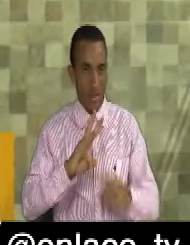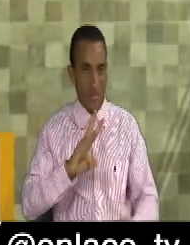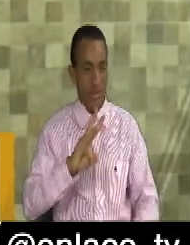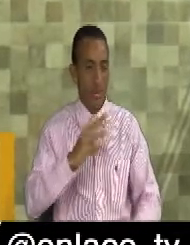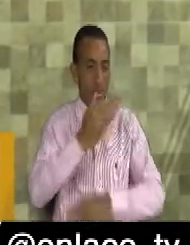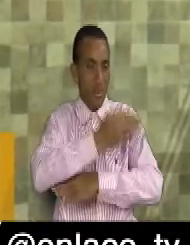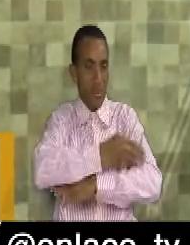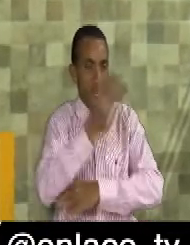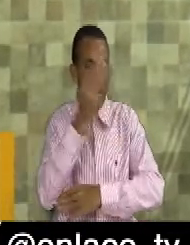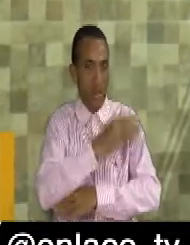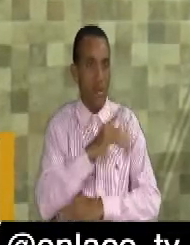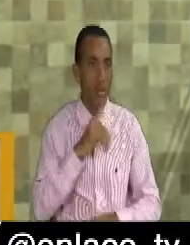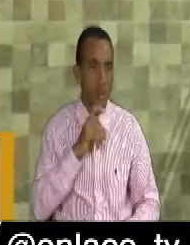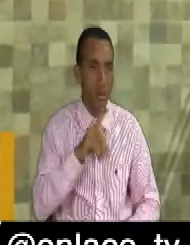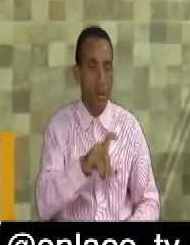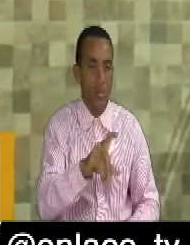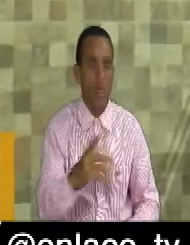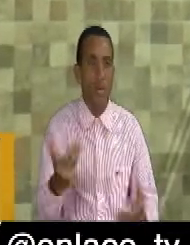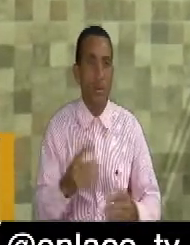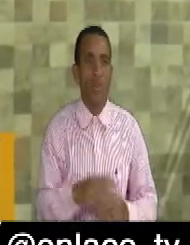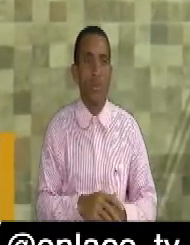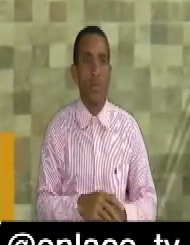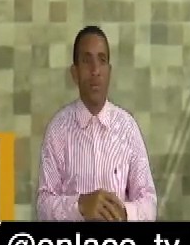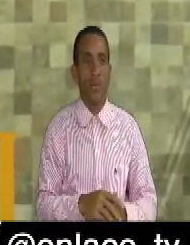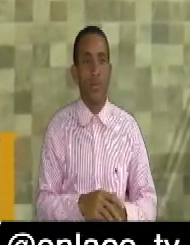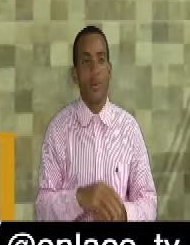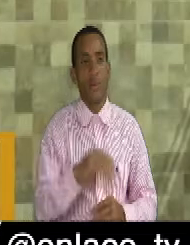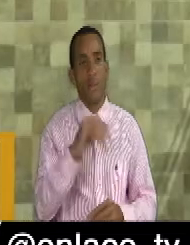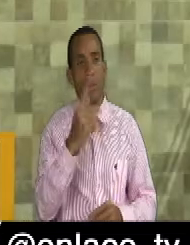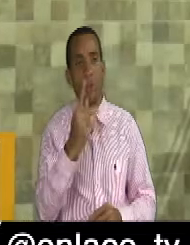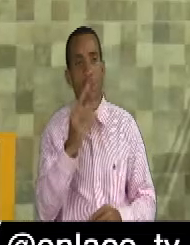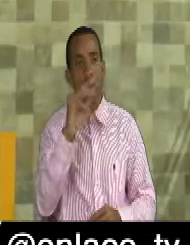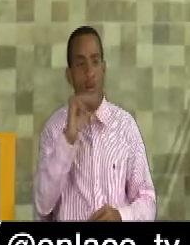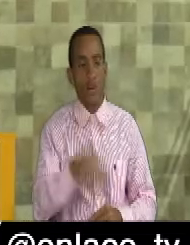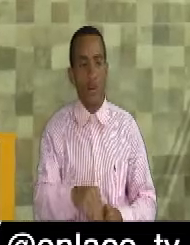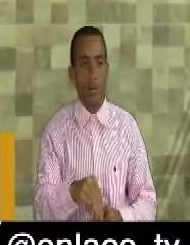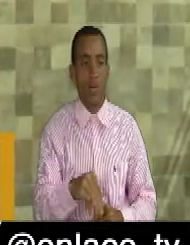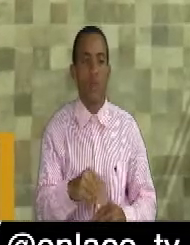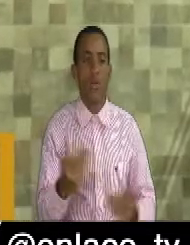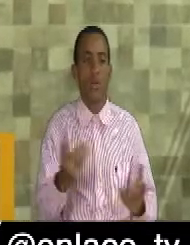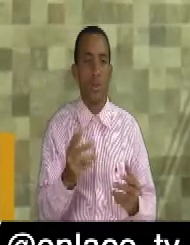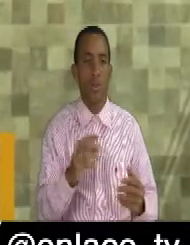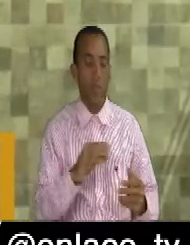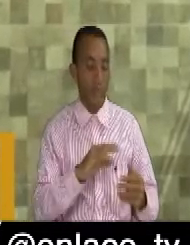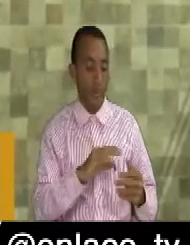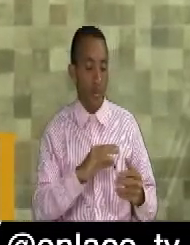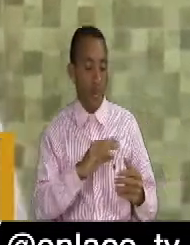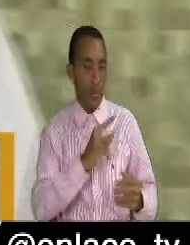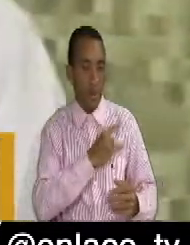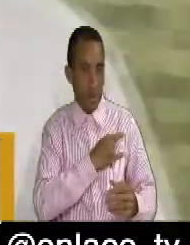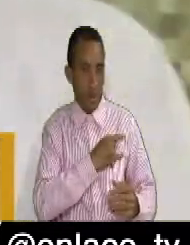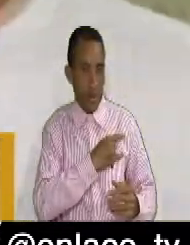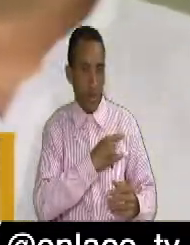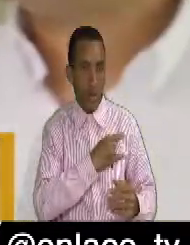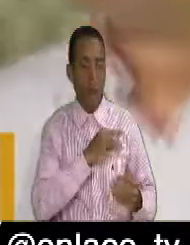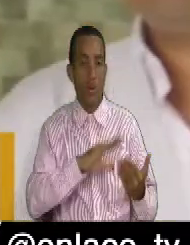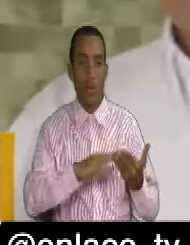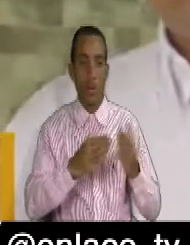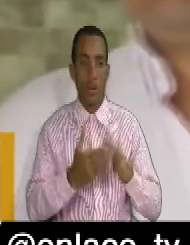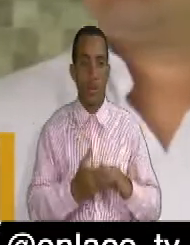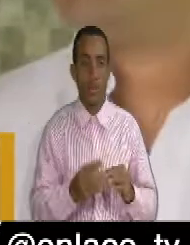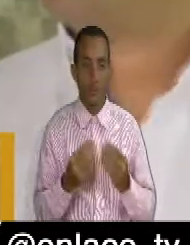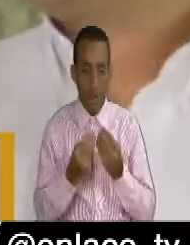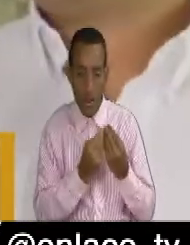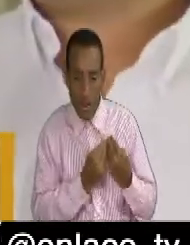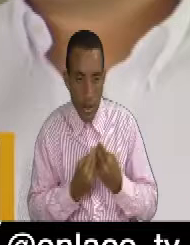sería, su ubicación sería a 4 kilómetros de la Universidad de La Paz, más exactamente en Patio Bonito. Frente a eso, ¿cómo reaccionó el Consejo de